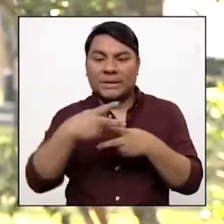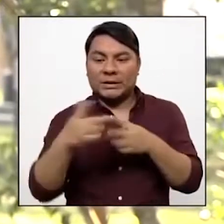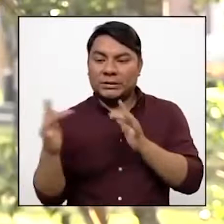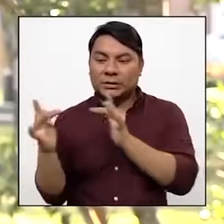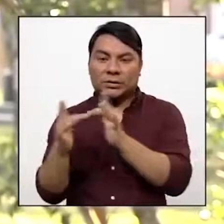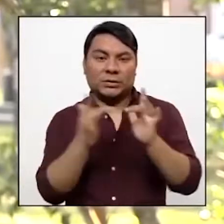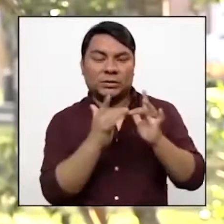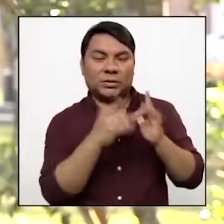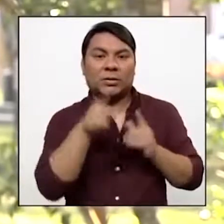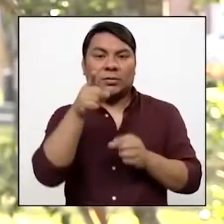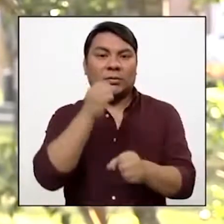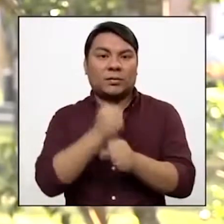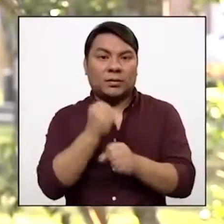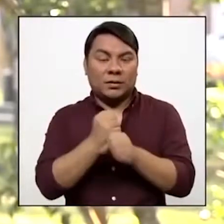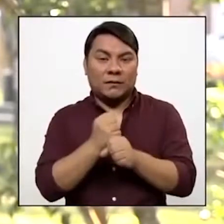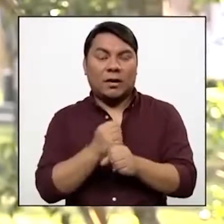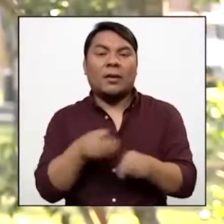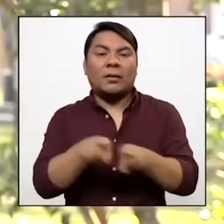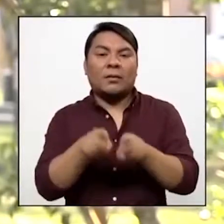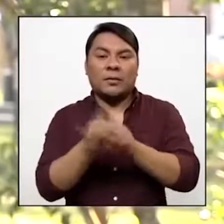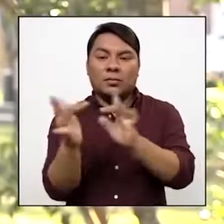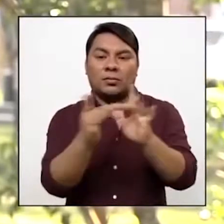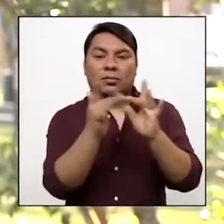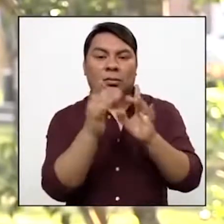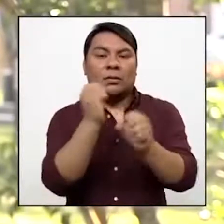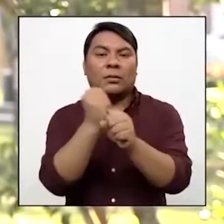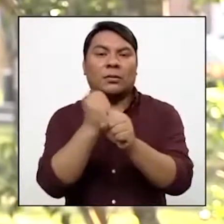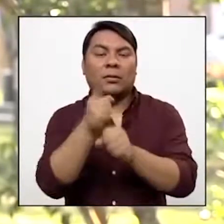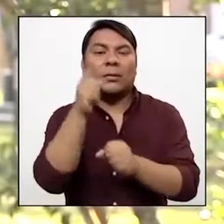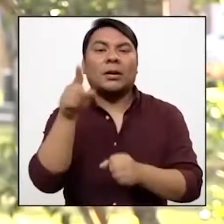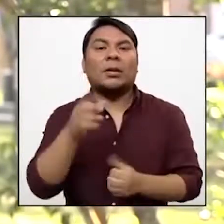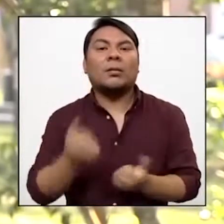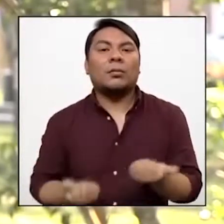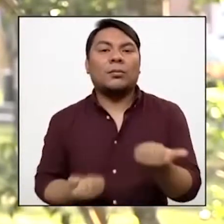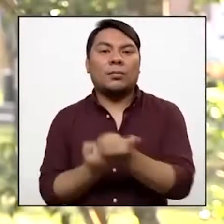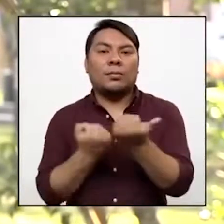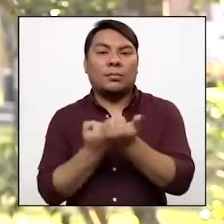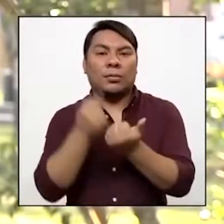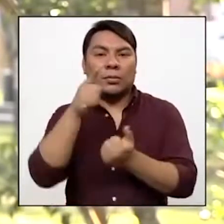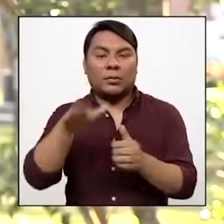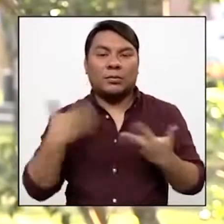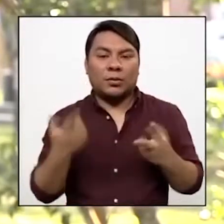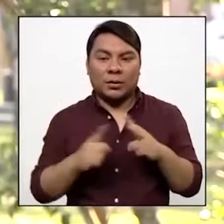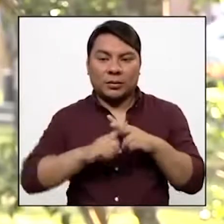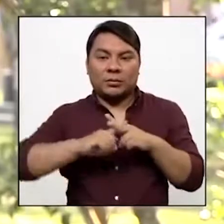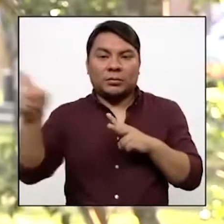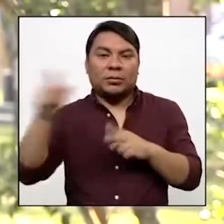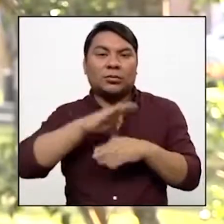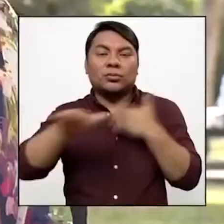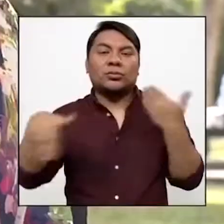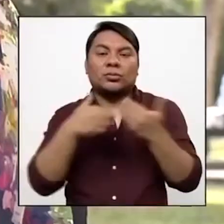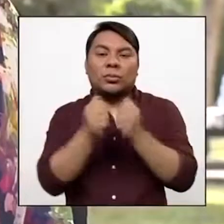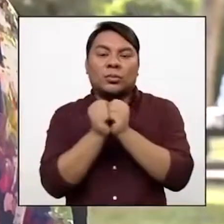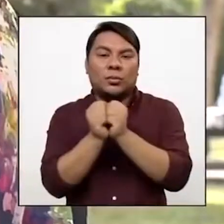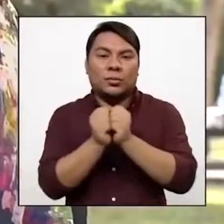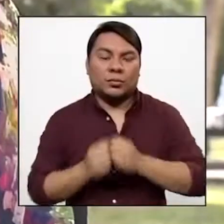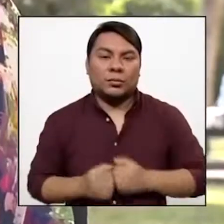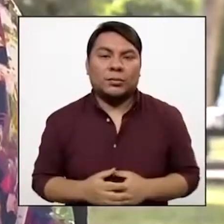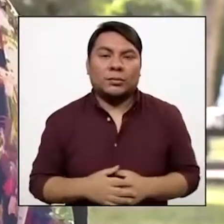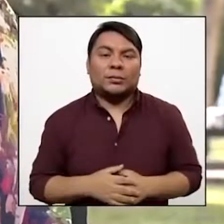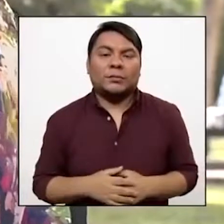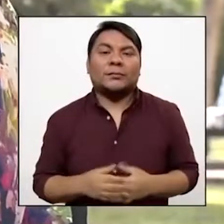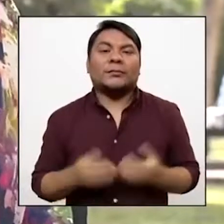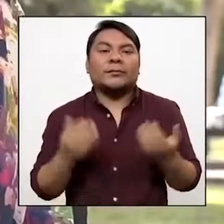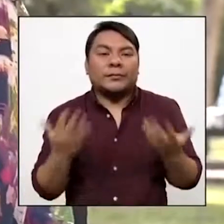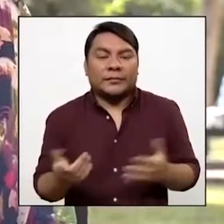el caso trabaja, también su red laboral, para que les sirva de apoyo y sea una evacuación todos juntos. Claro,